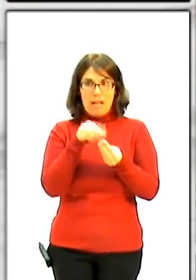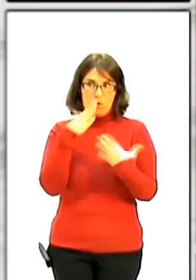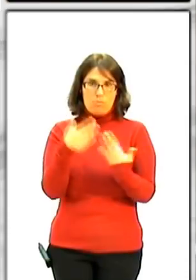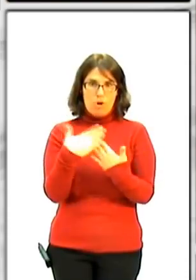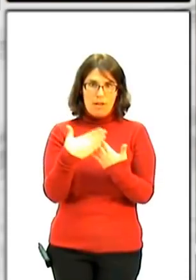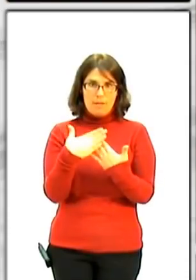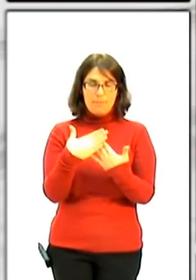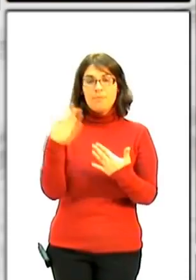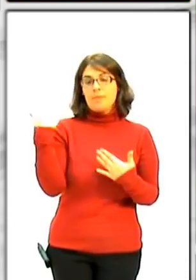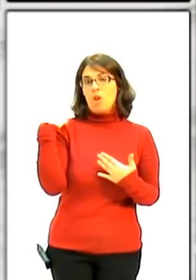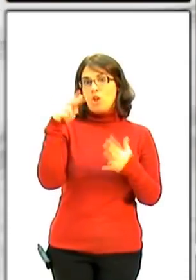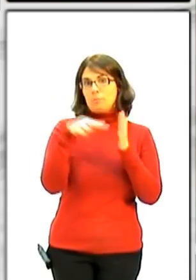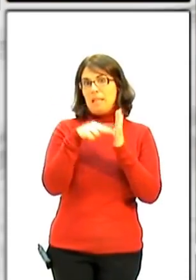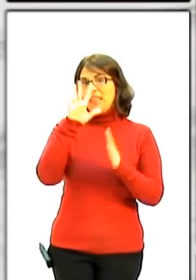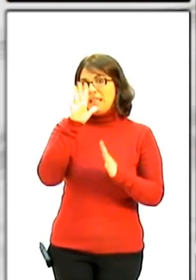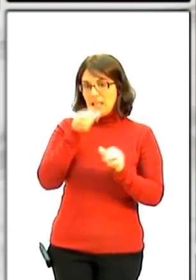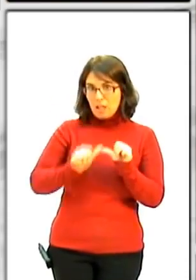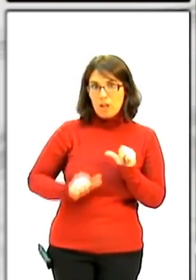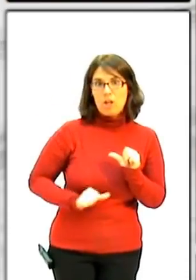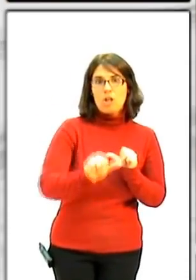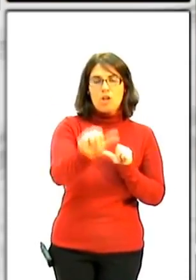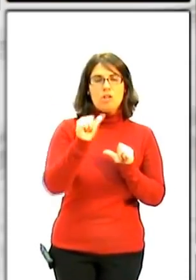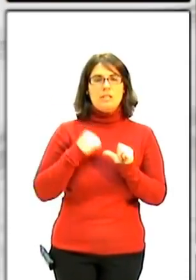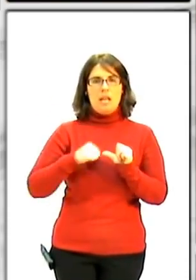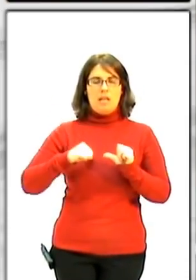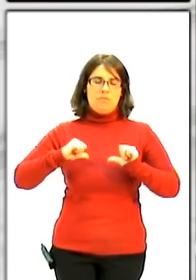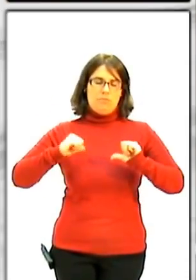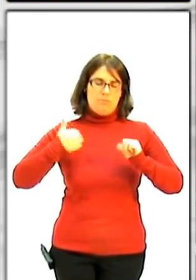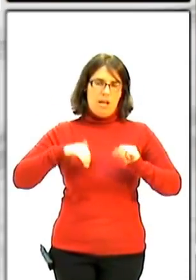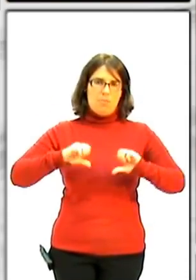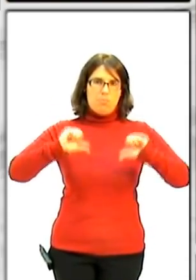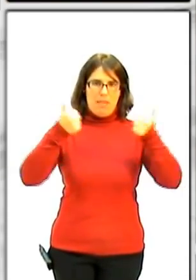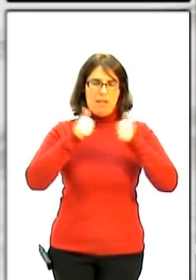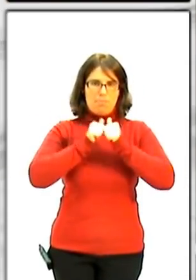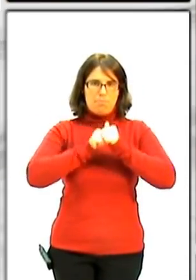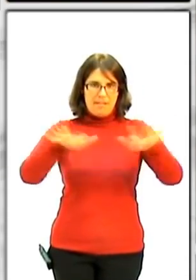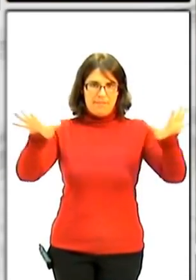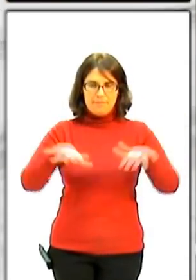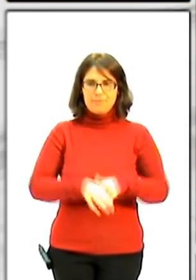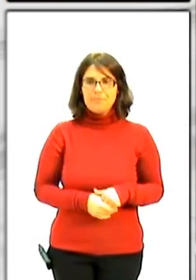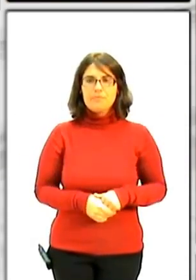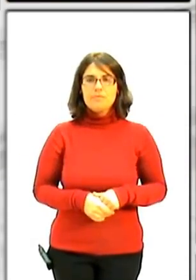del 2005 pues, tuvo su liberación y su auge.